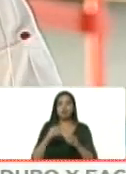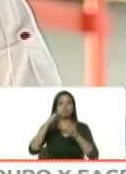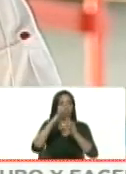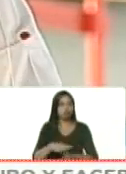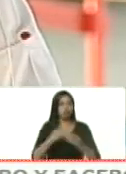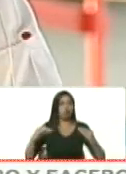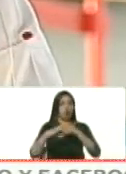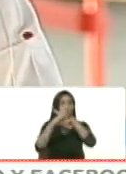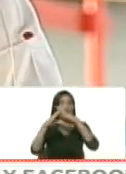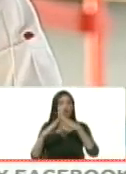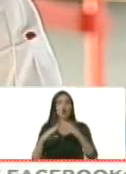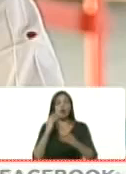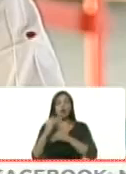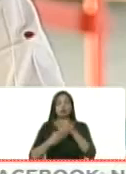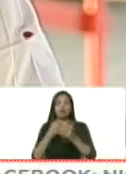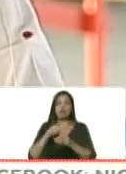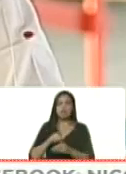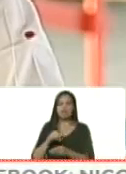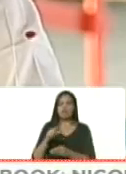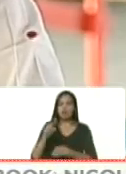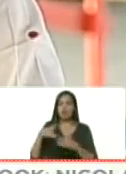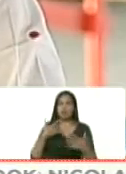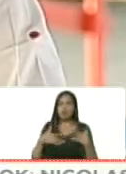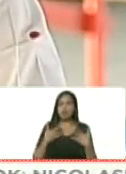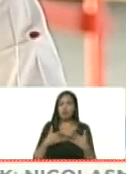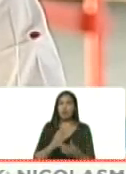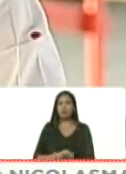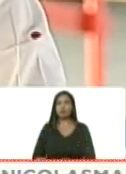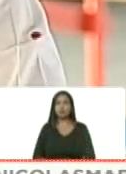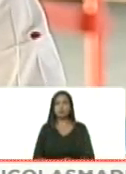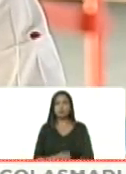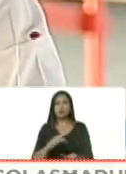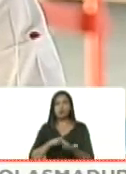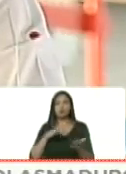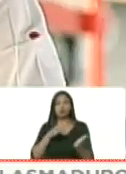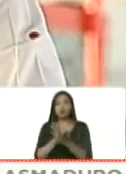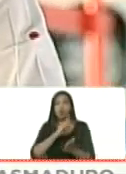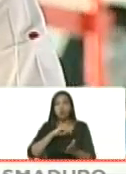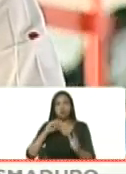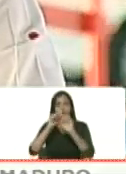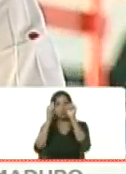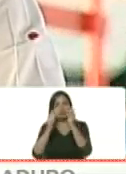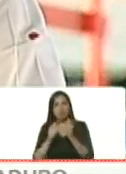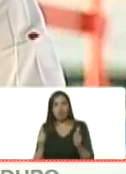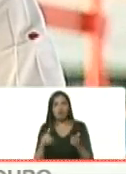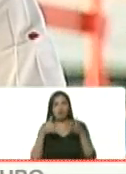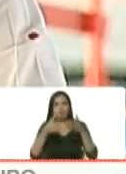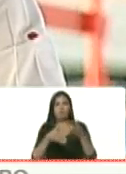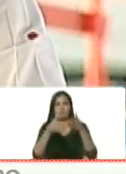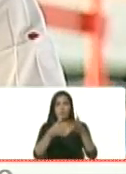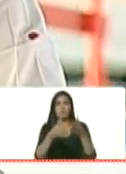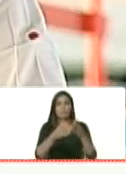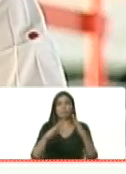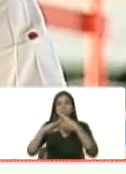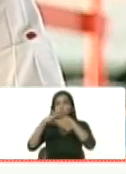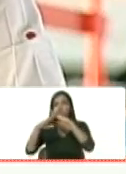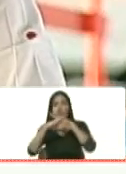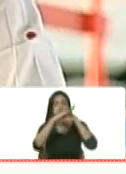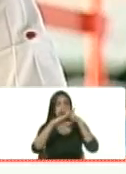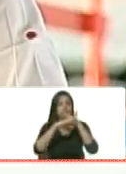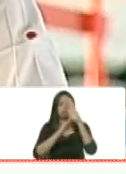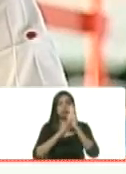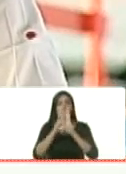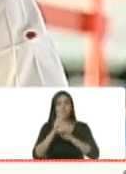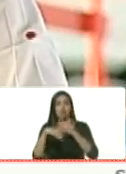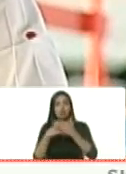impuesto a estas actividades. Sobre nuestro sistema naval, ha tenido una cantidad de bloqueos que se ha